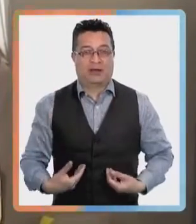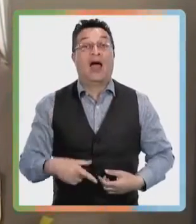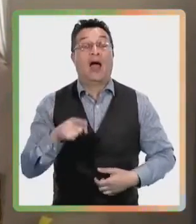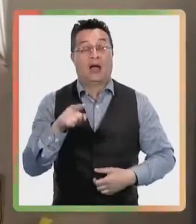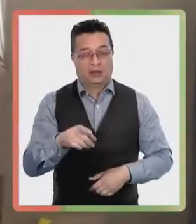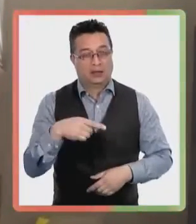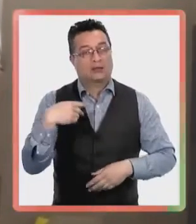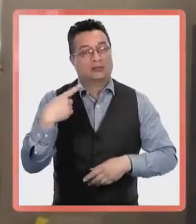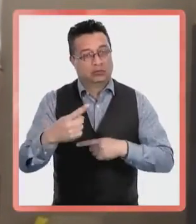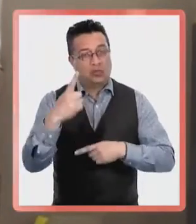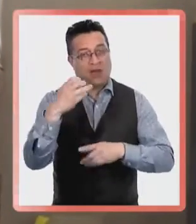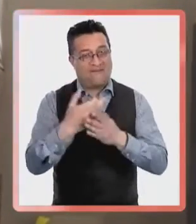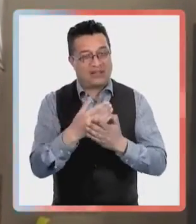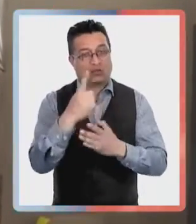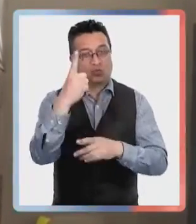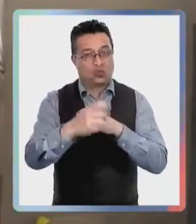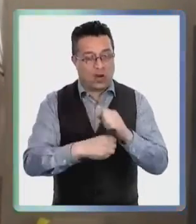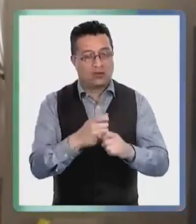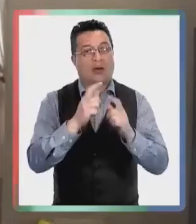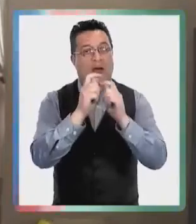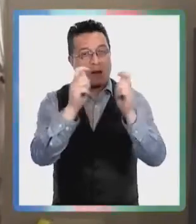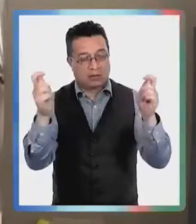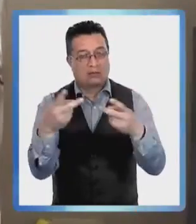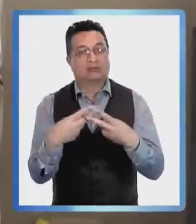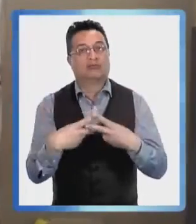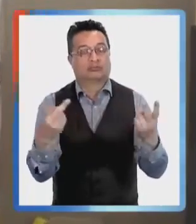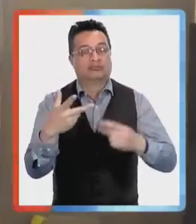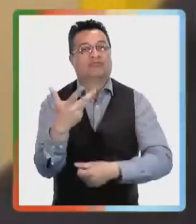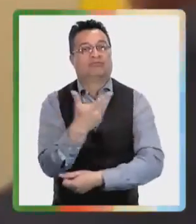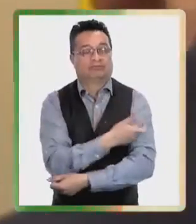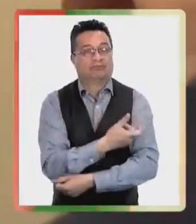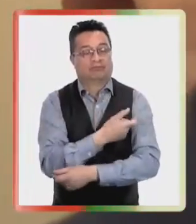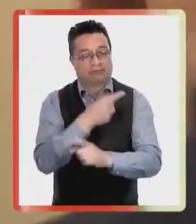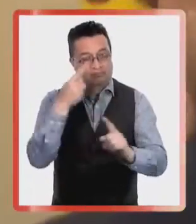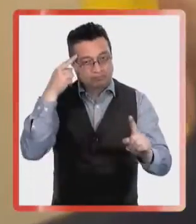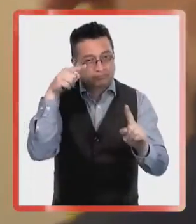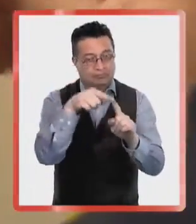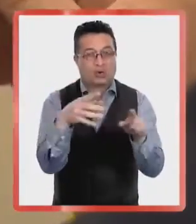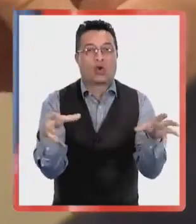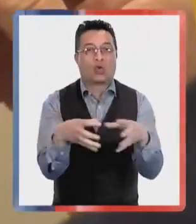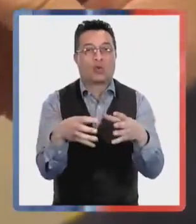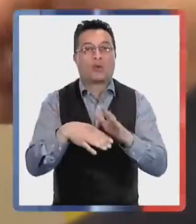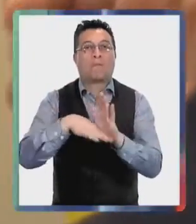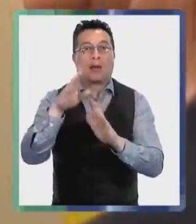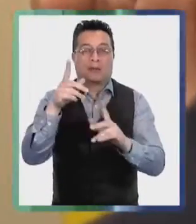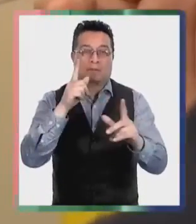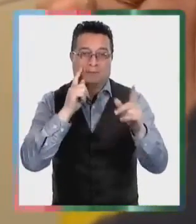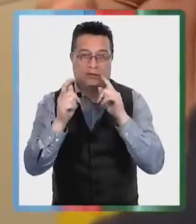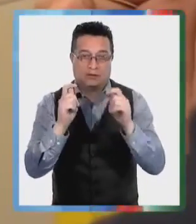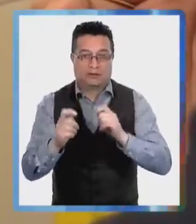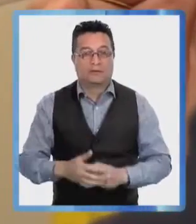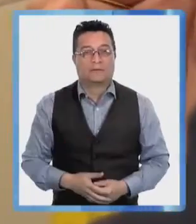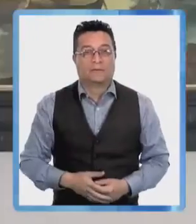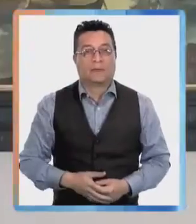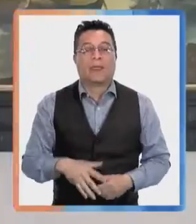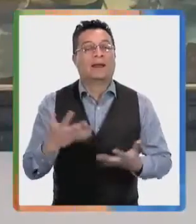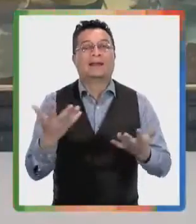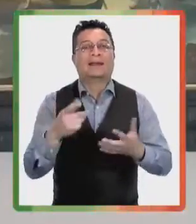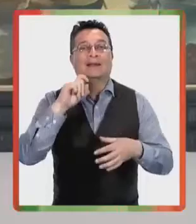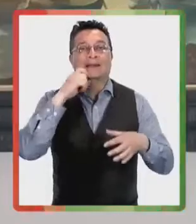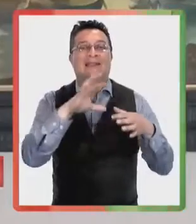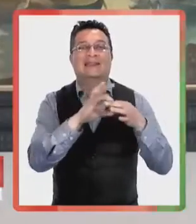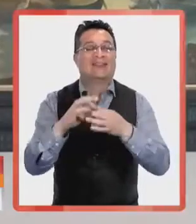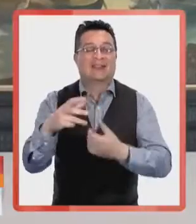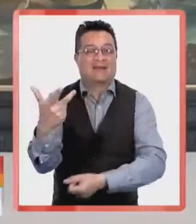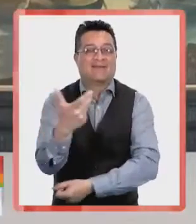que realizará una vez al año una campaña de inoculación dirigida a grupos de mayor riesgo. ¿Qué significa